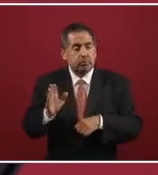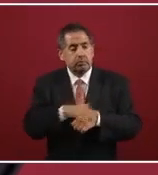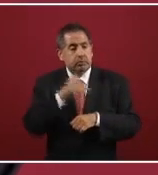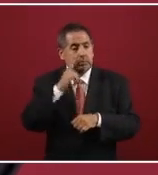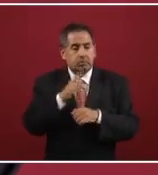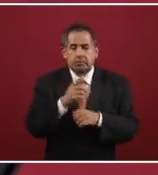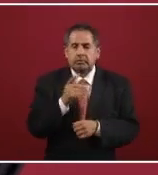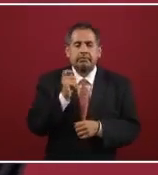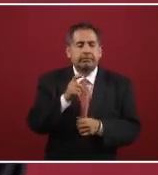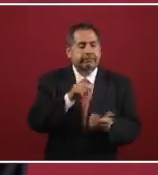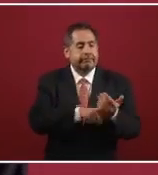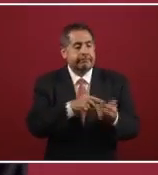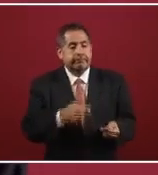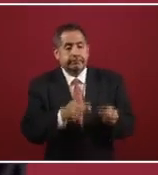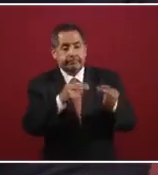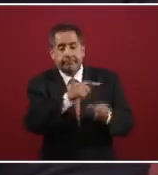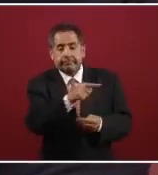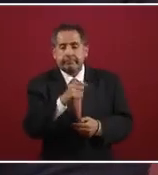todo el influyentismo